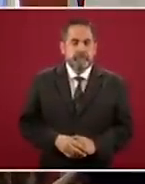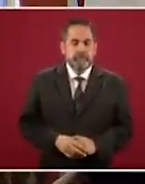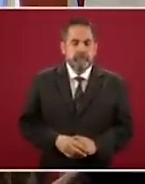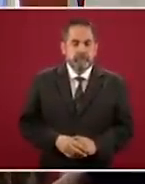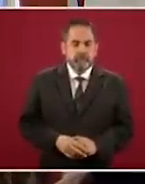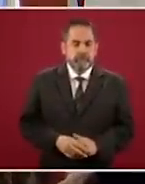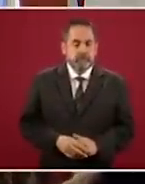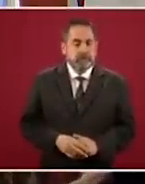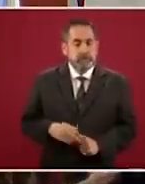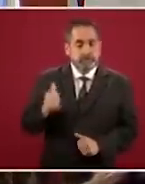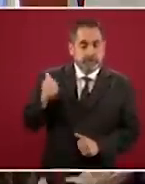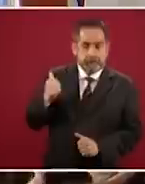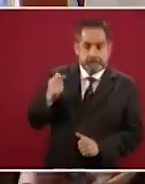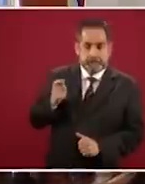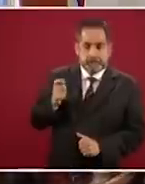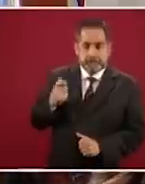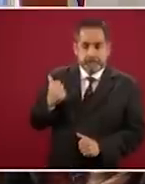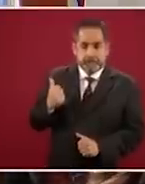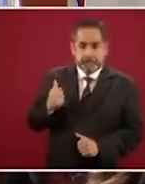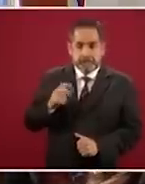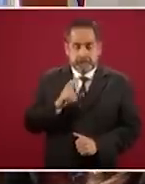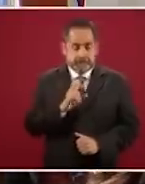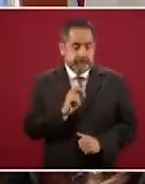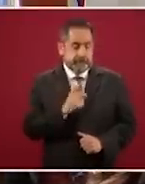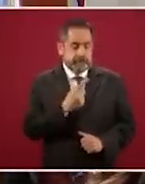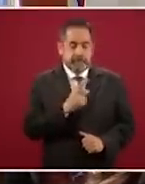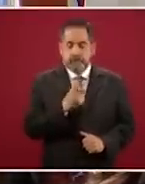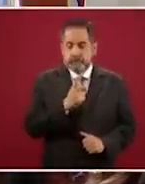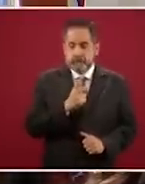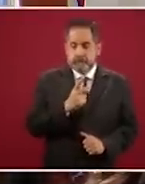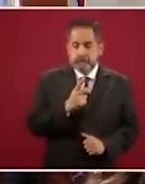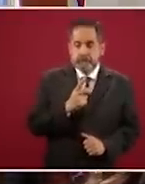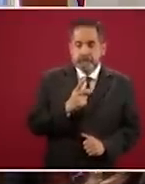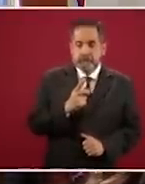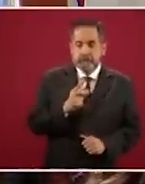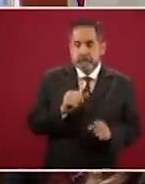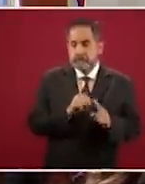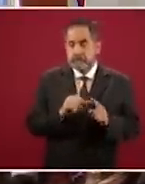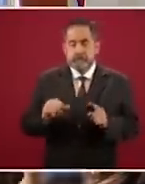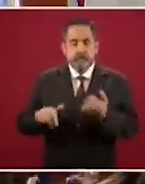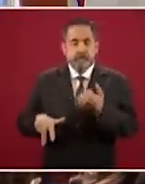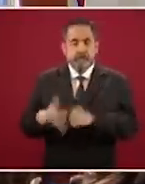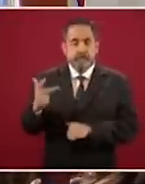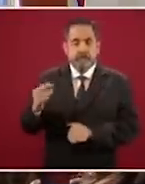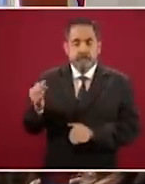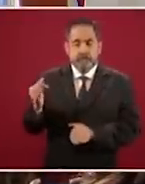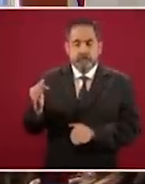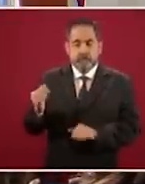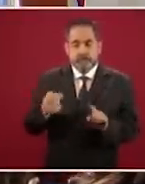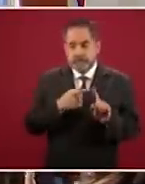esto es del 31 de diciembre al 13 de febrero.